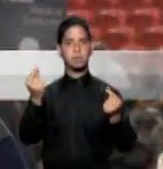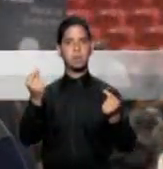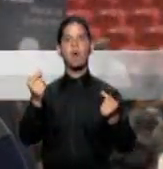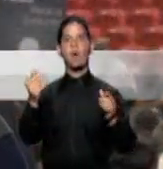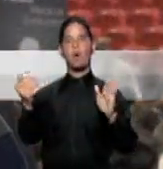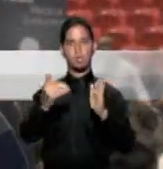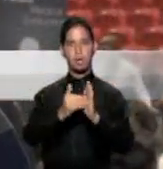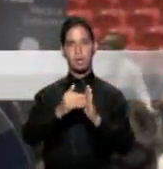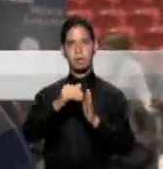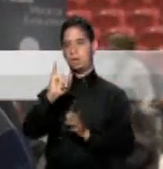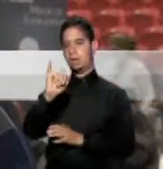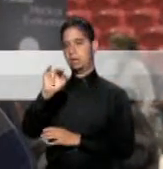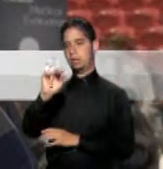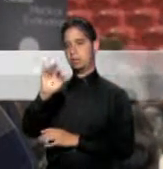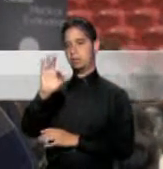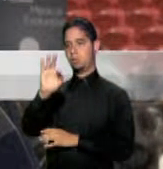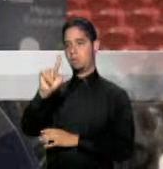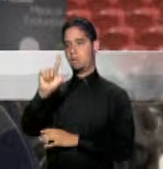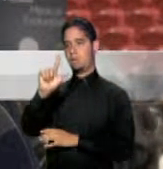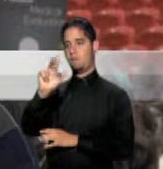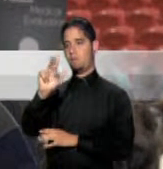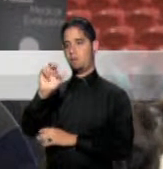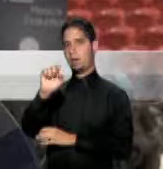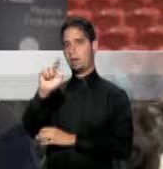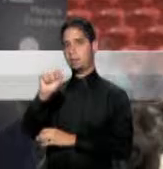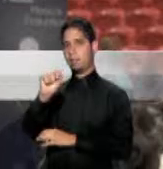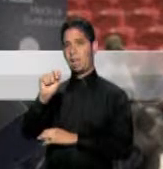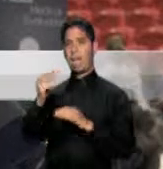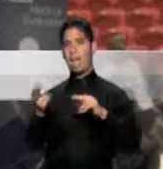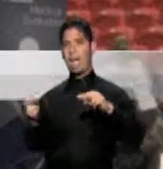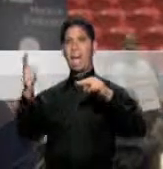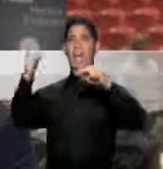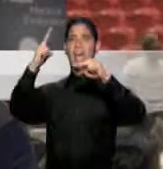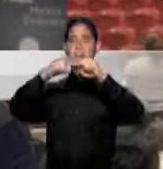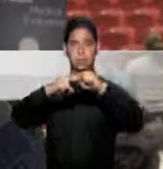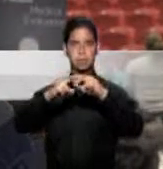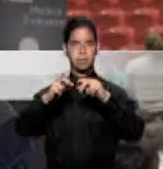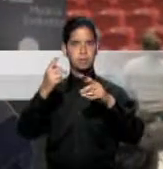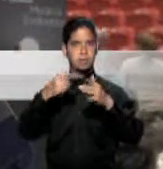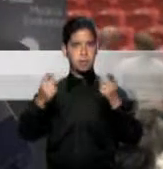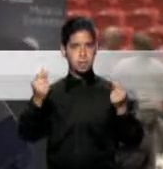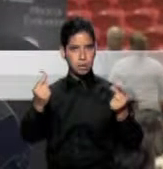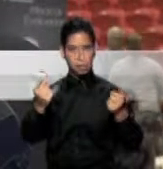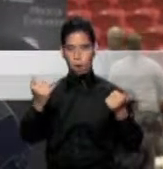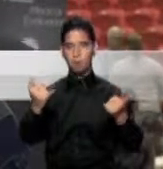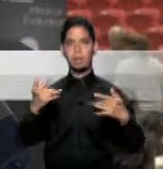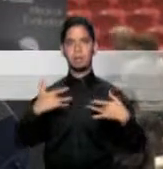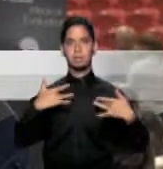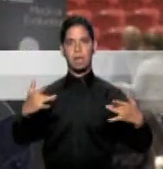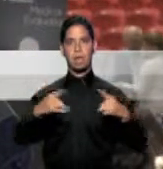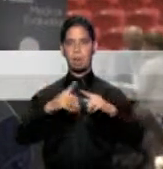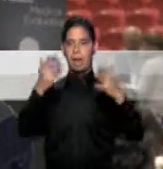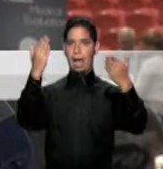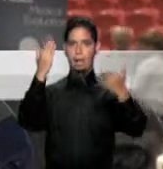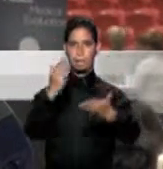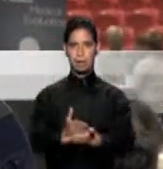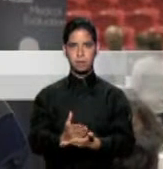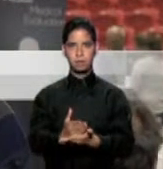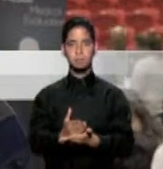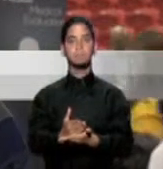de costo para todas las personas, así que es un buen momento para romper la cadena de transmisión de influenza. Hacemos esta